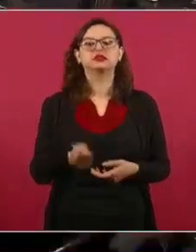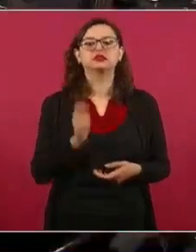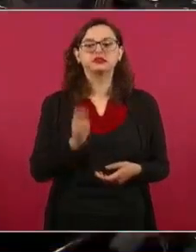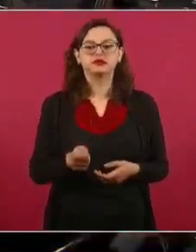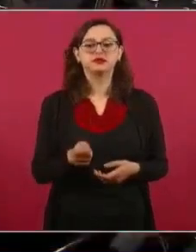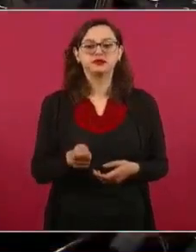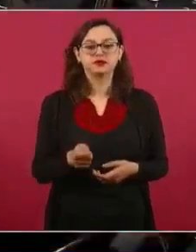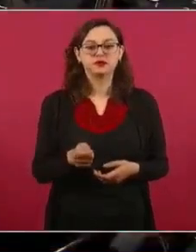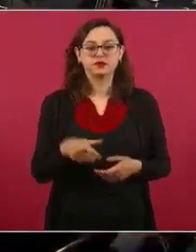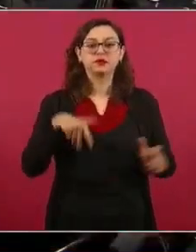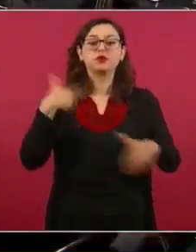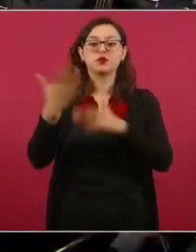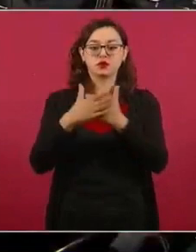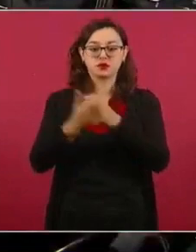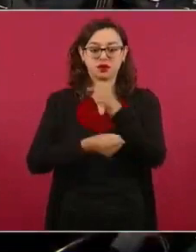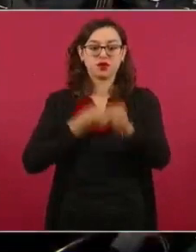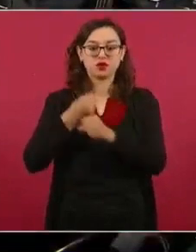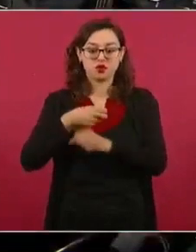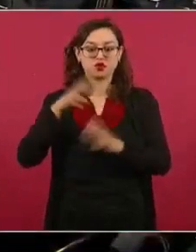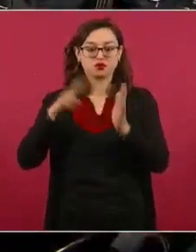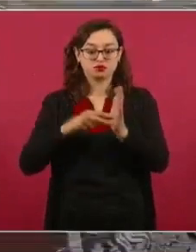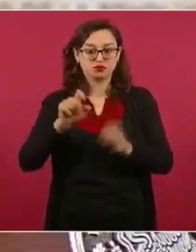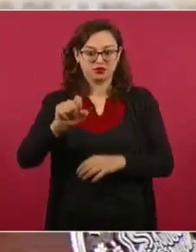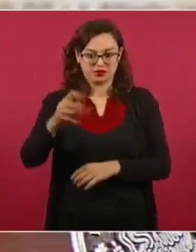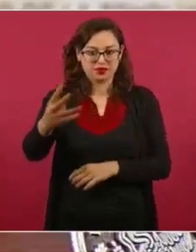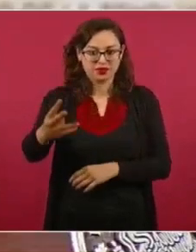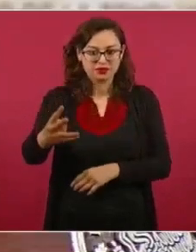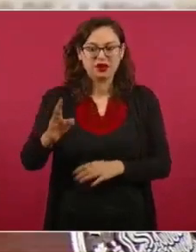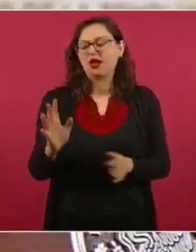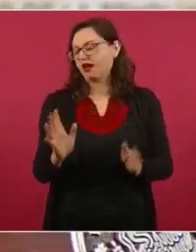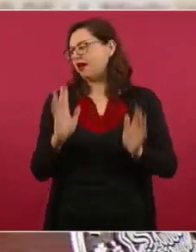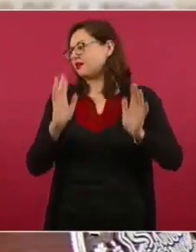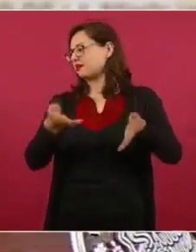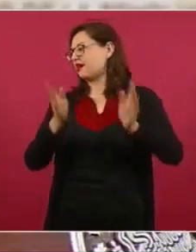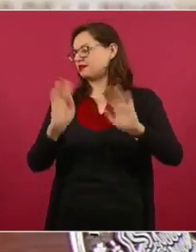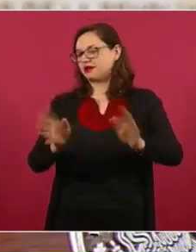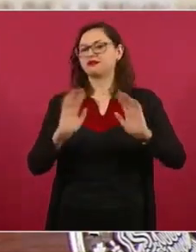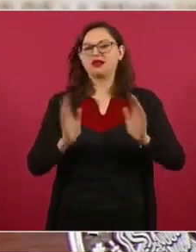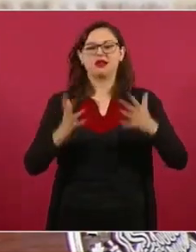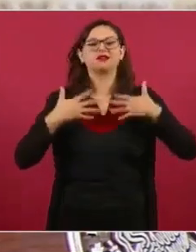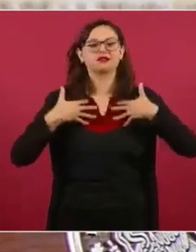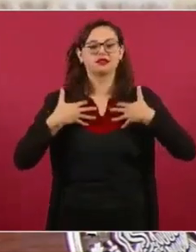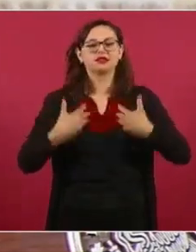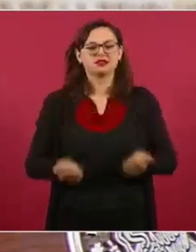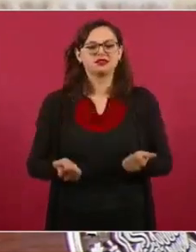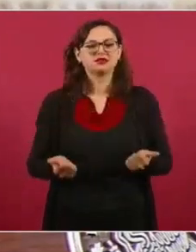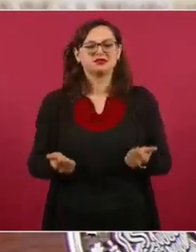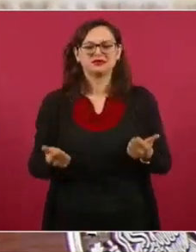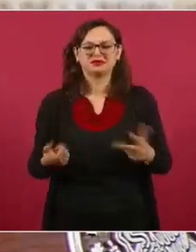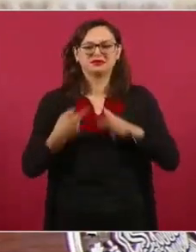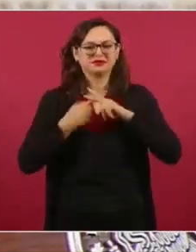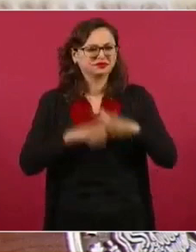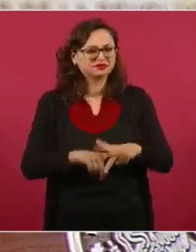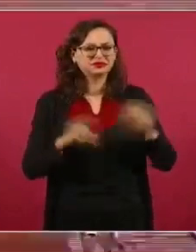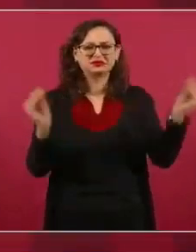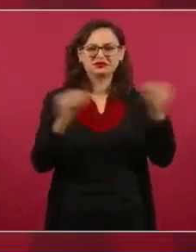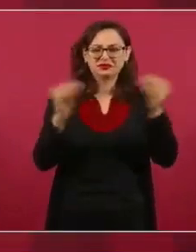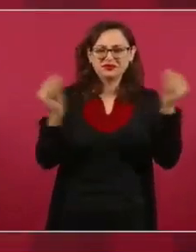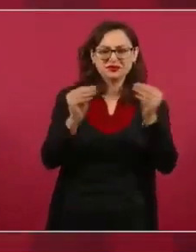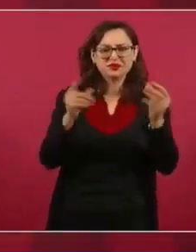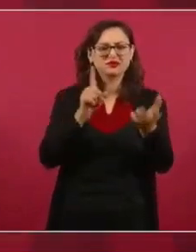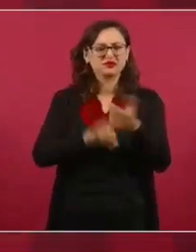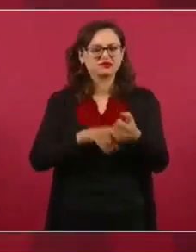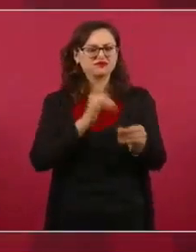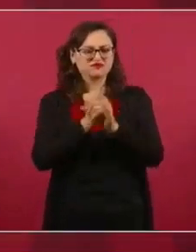6 para el 24, ¿sí? No lo entendí. Entonces empezó el debate sobre eso, ¿no?